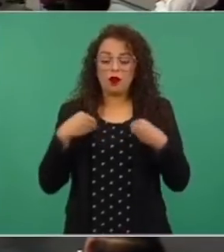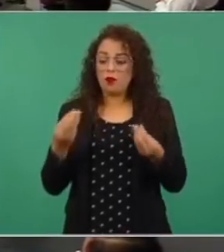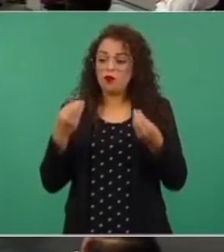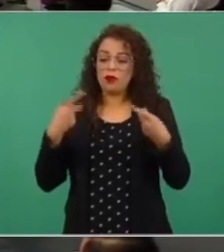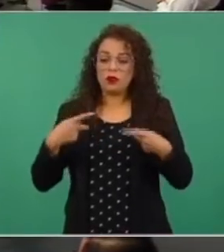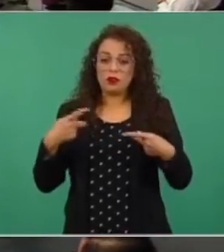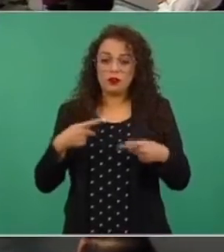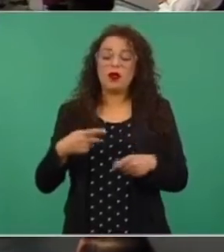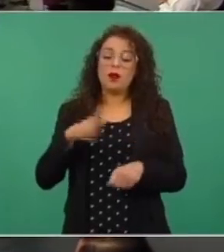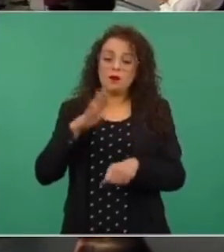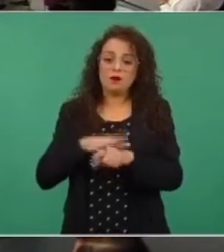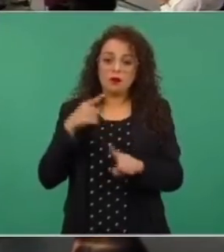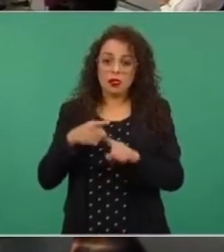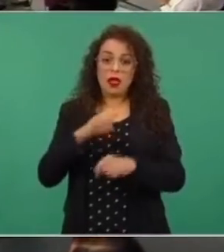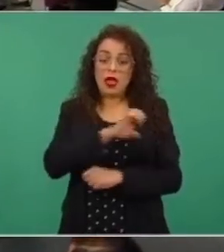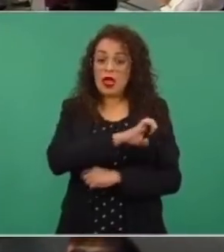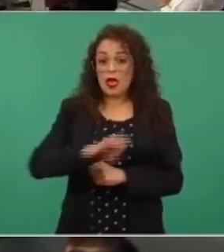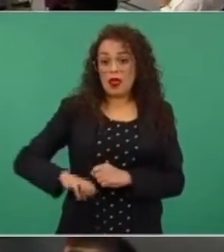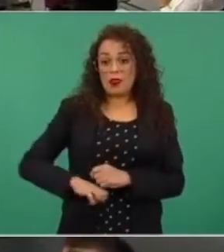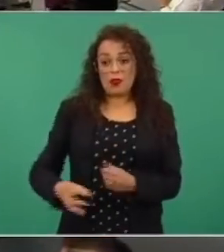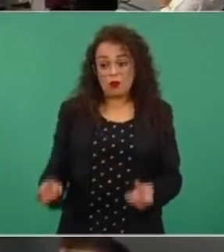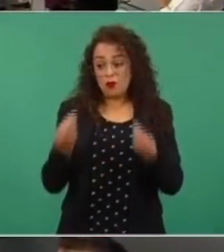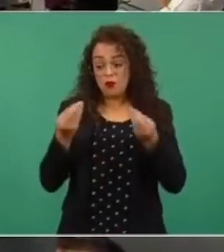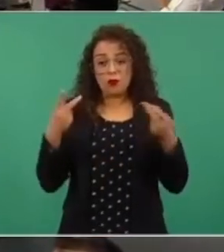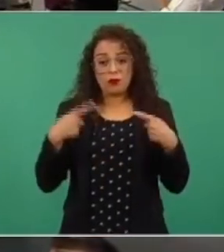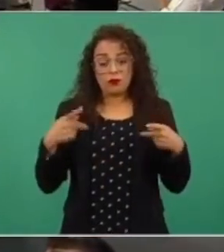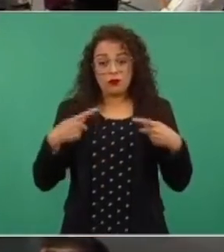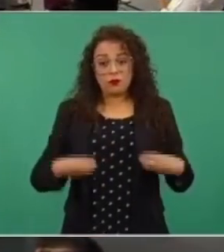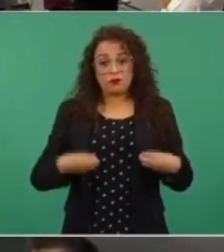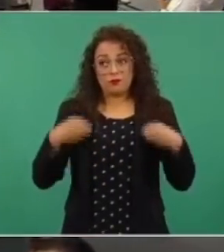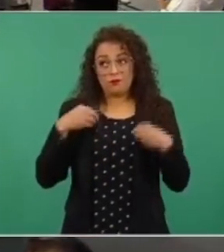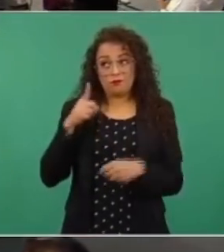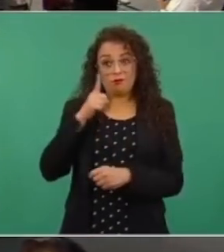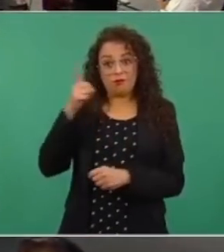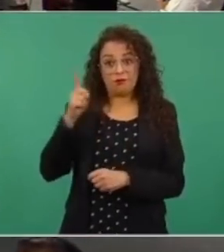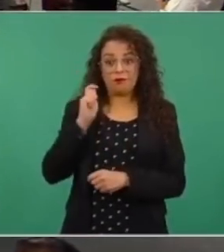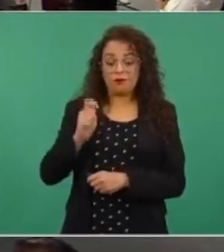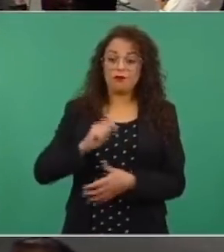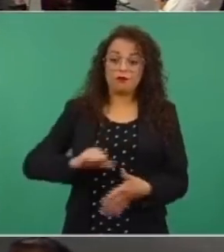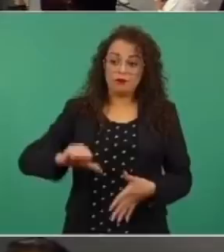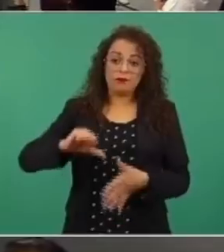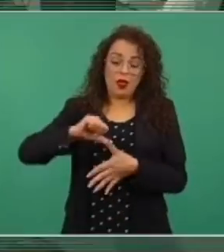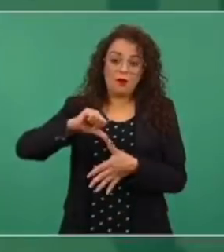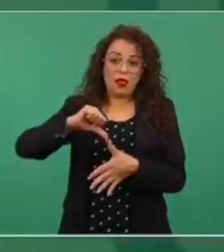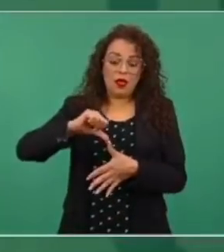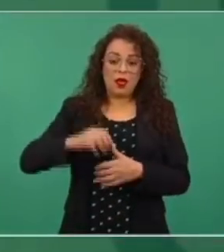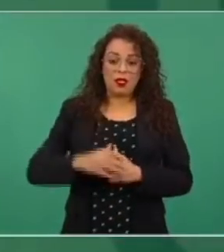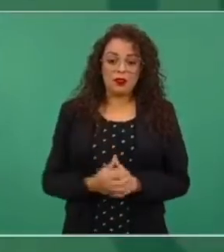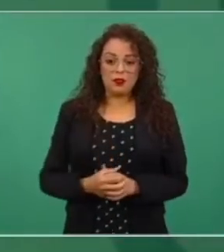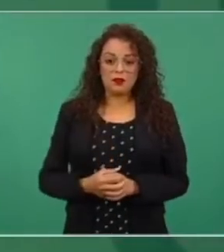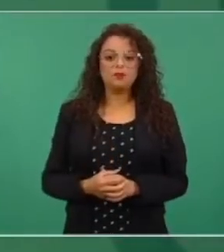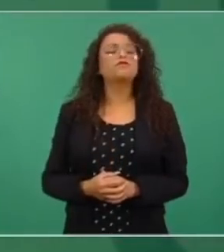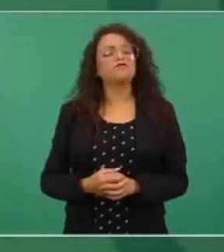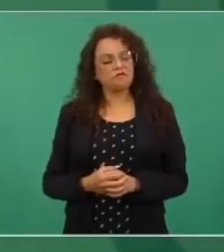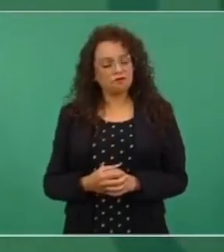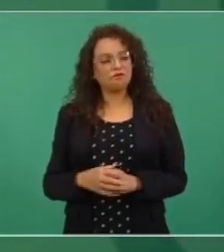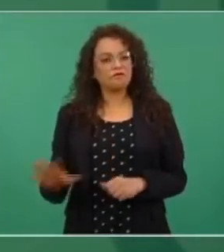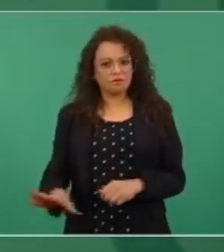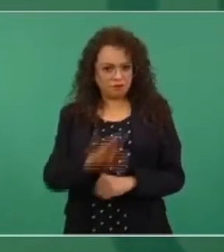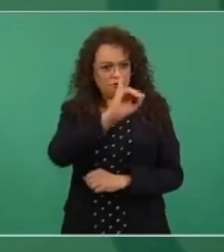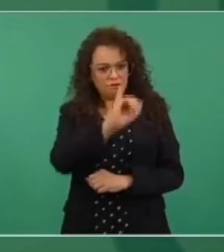que es el municipio más urbanizado de América Latina, si no mal recuerdo, señor presidente. Sí, en Ecatepec estamos trabajando.